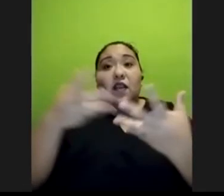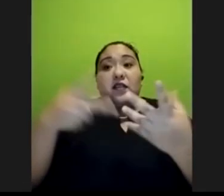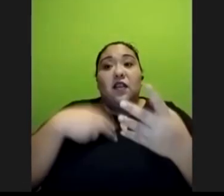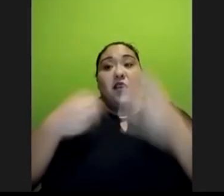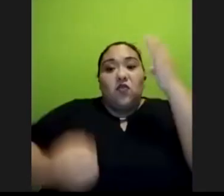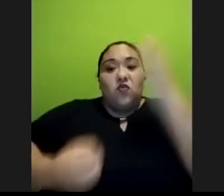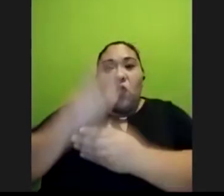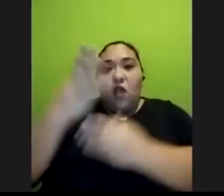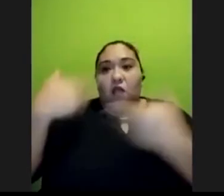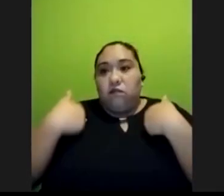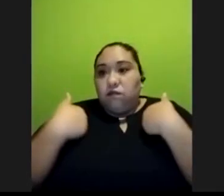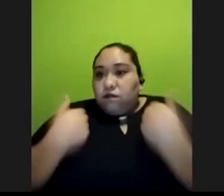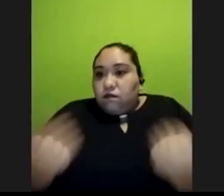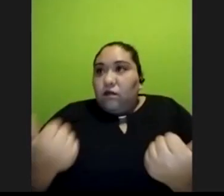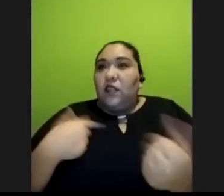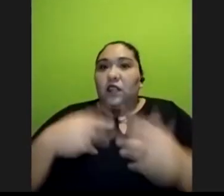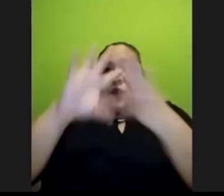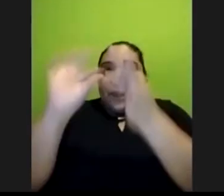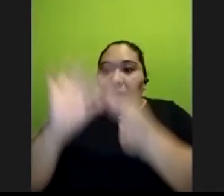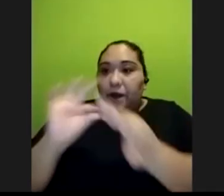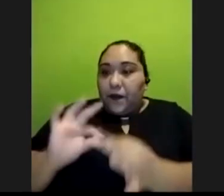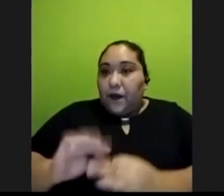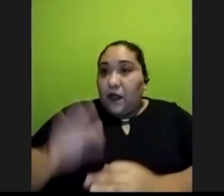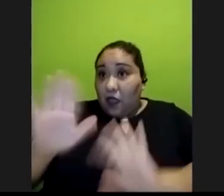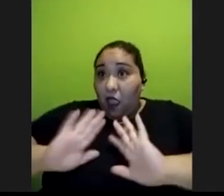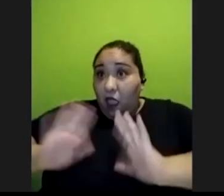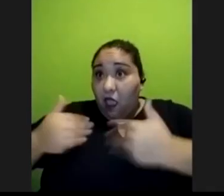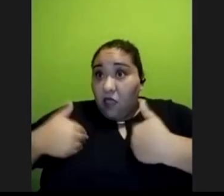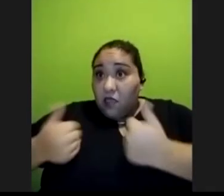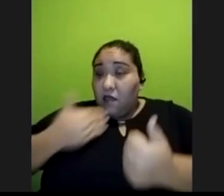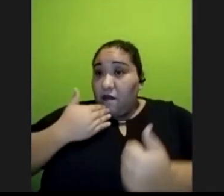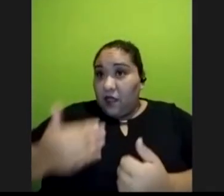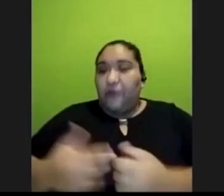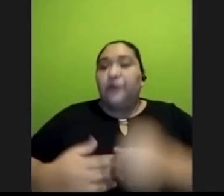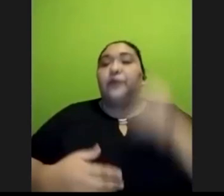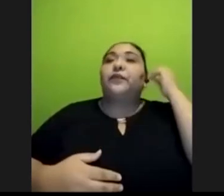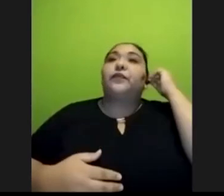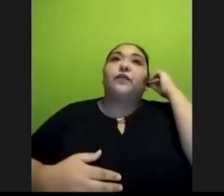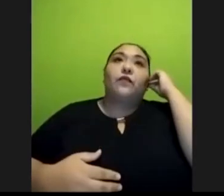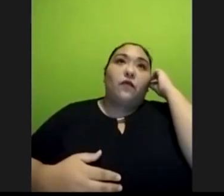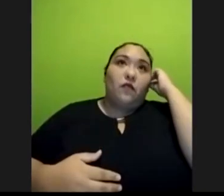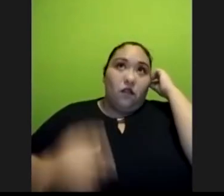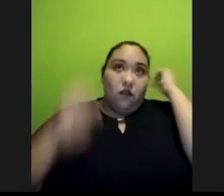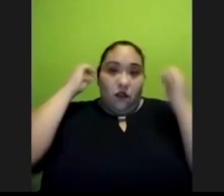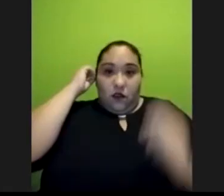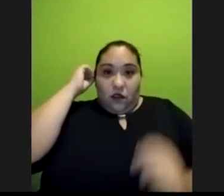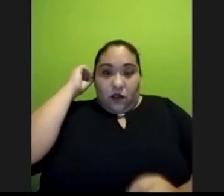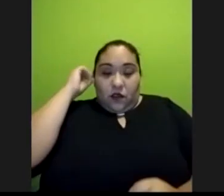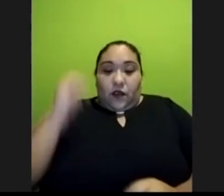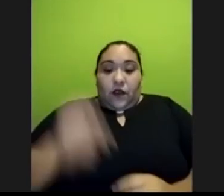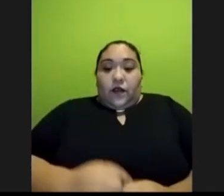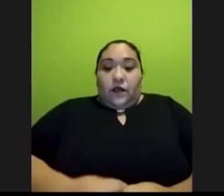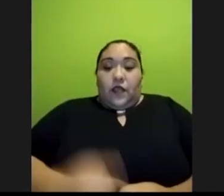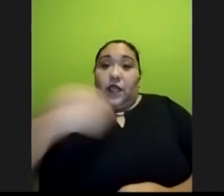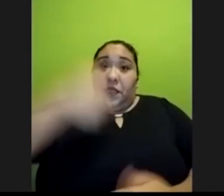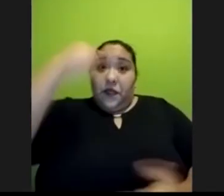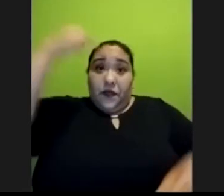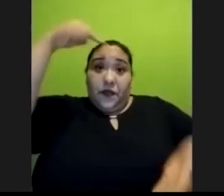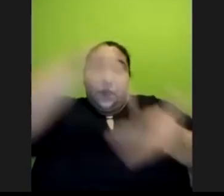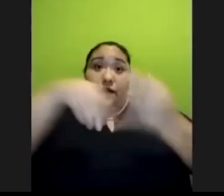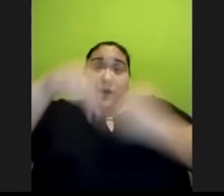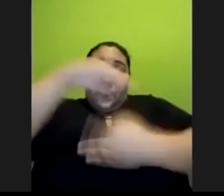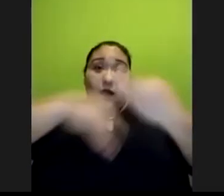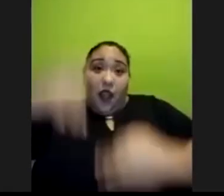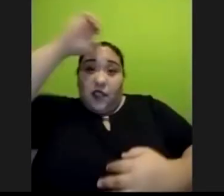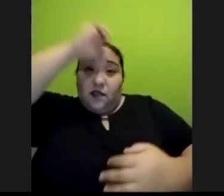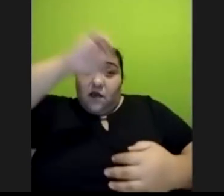creo que la experiencia de las y los niños migrantes es como un ejemplo de esto, ¿no? De salir de sus países, pasar por